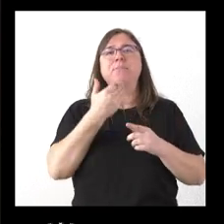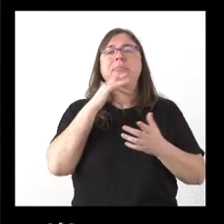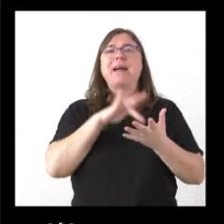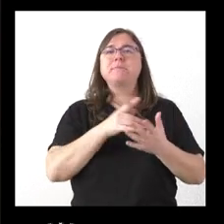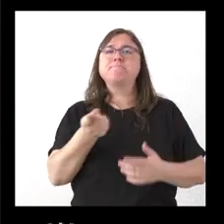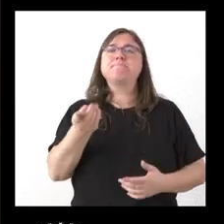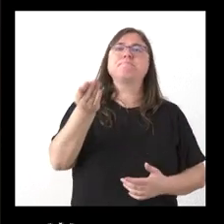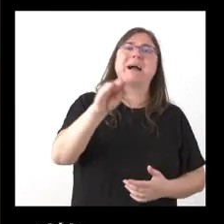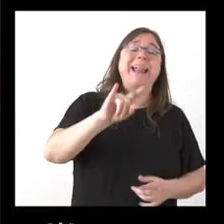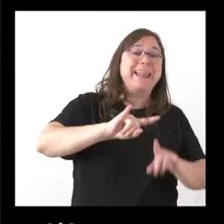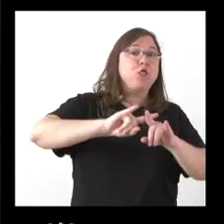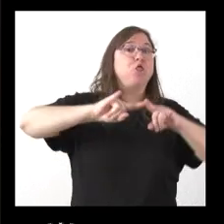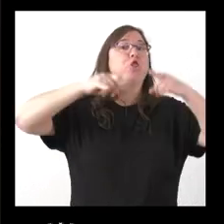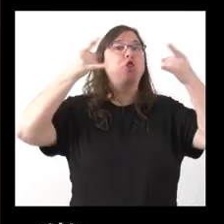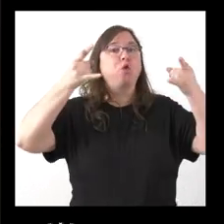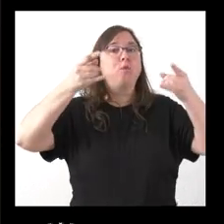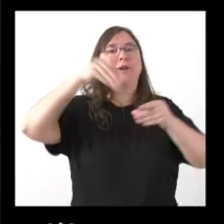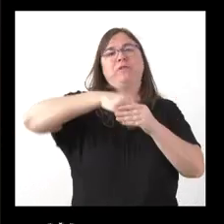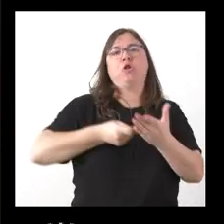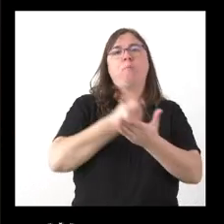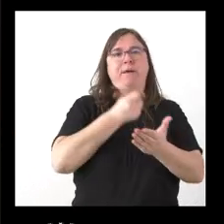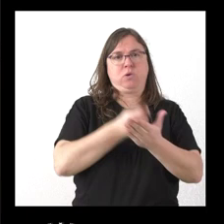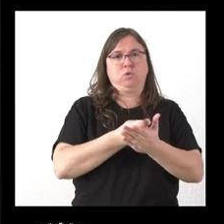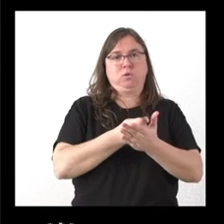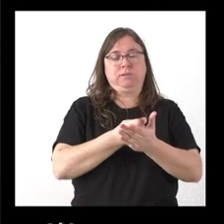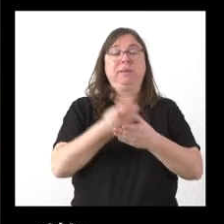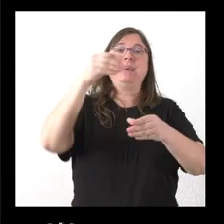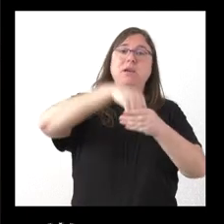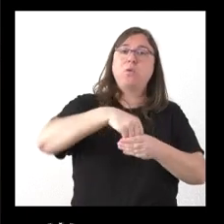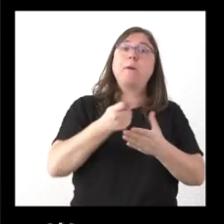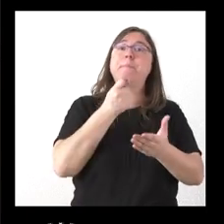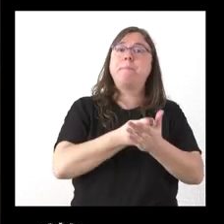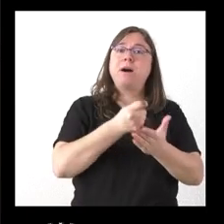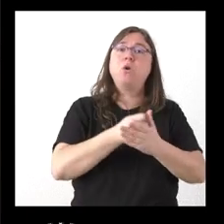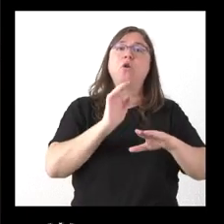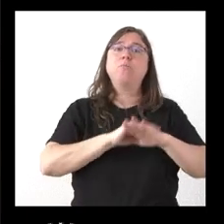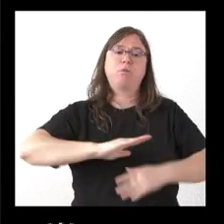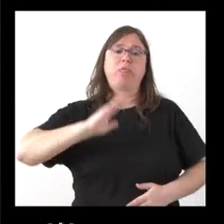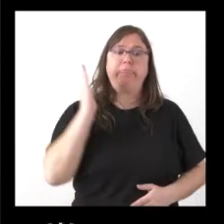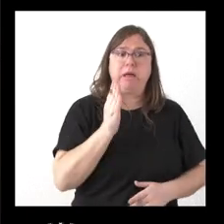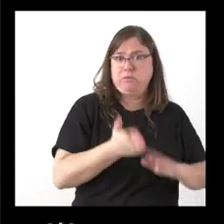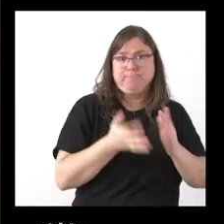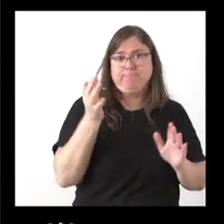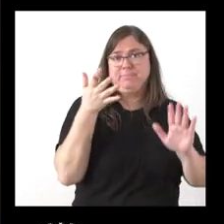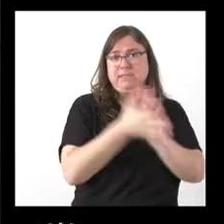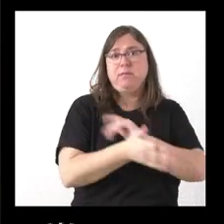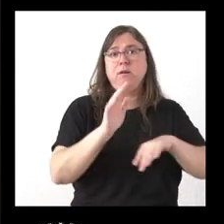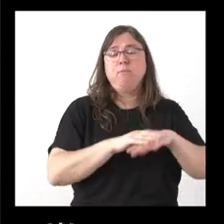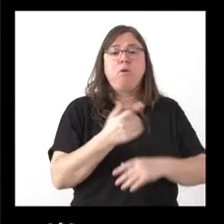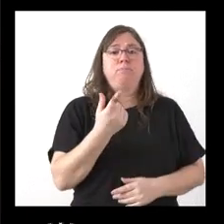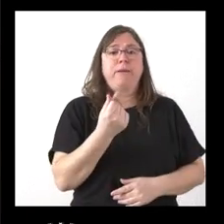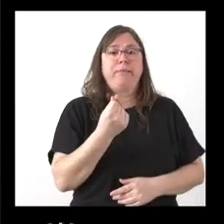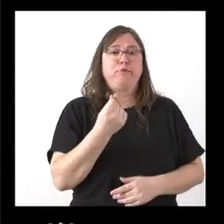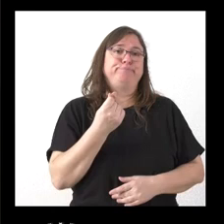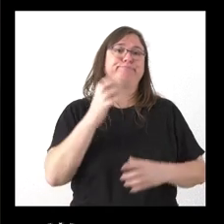un incremento al doble en el contenido de esos pagos que introduce pagos No solo por el daño emergente es decir por el valor intrínseco